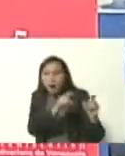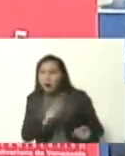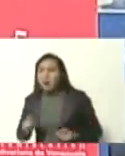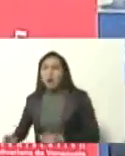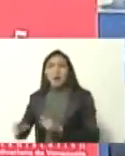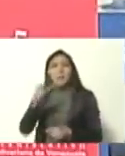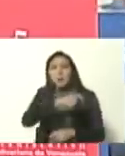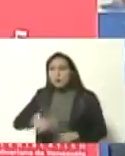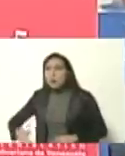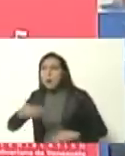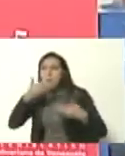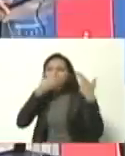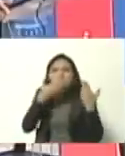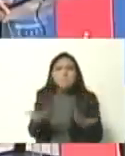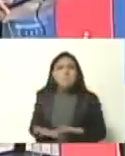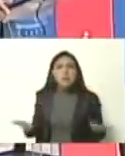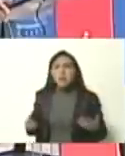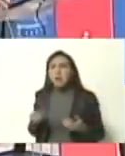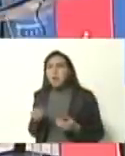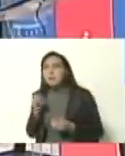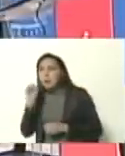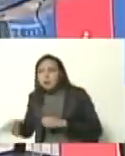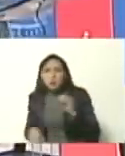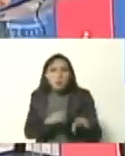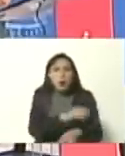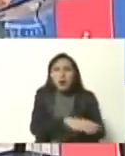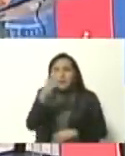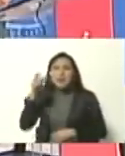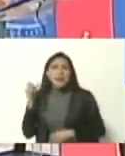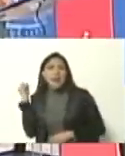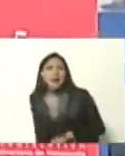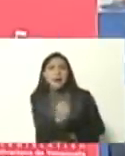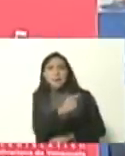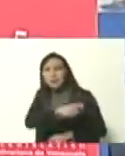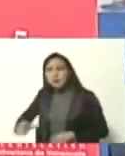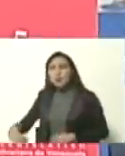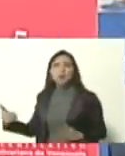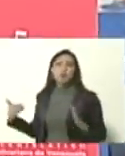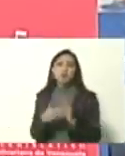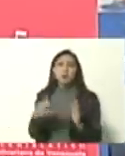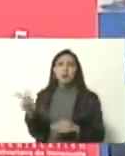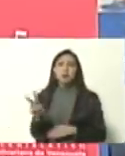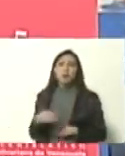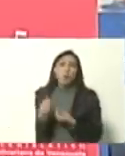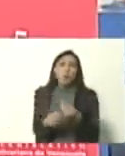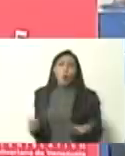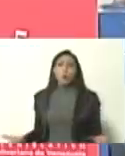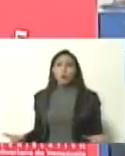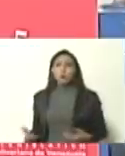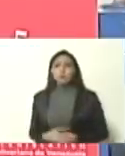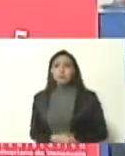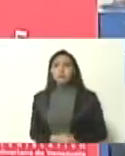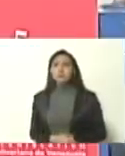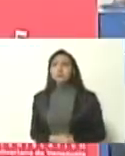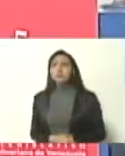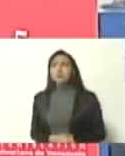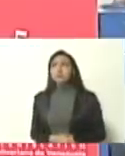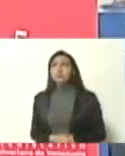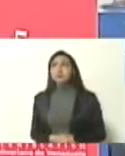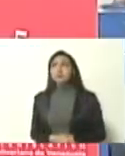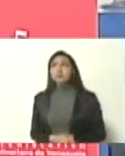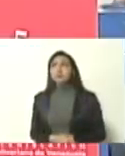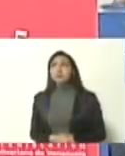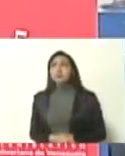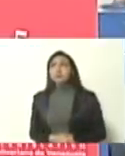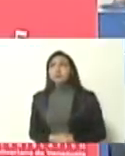entrenar personas que coloquen explosivos, para entrenar asesinos contra Venezuela. ¿Cómo es posible que un territorio hermano a la que